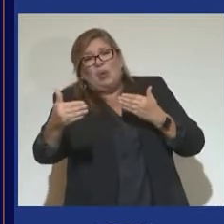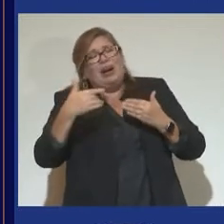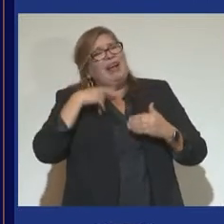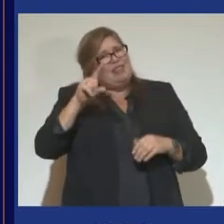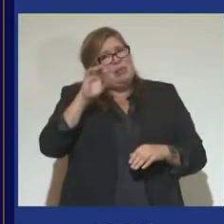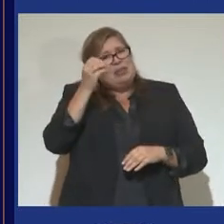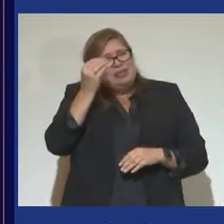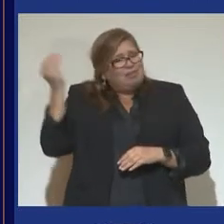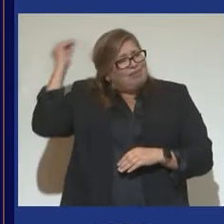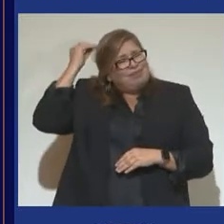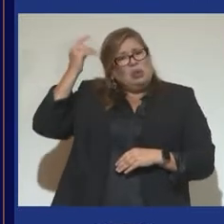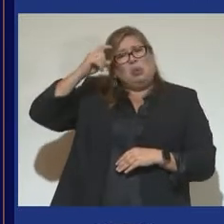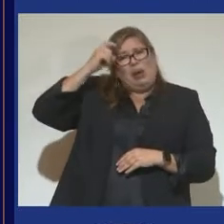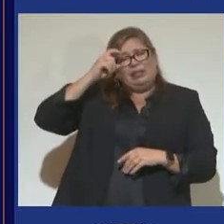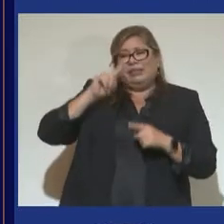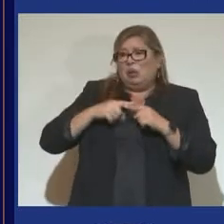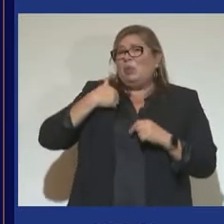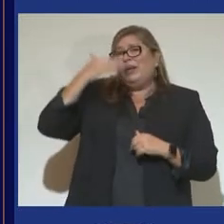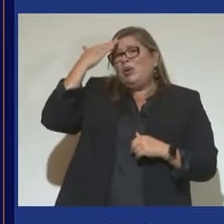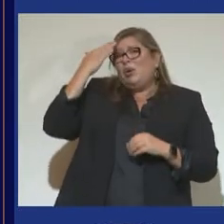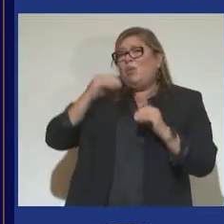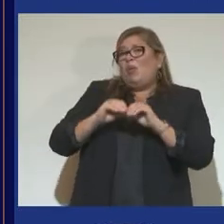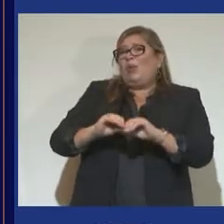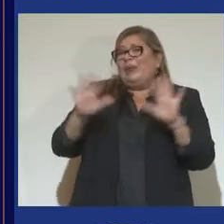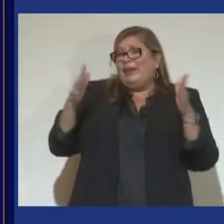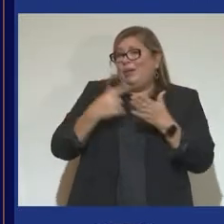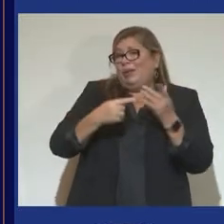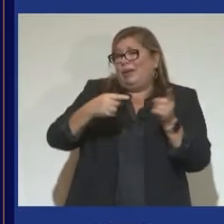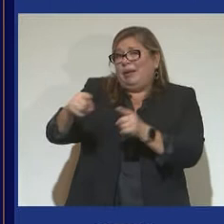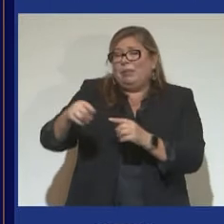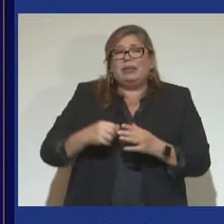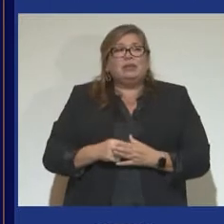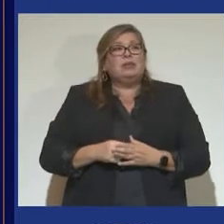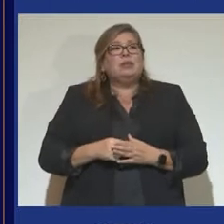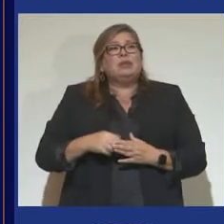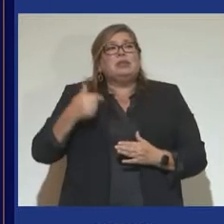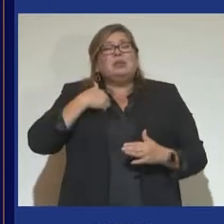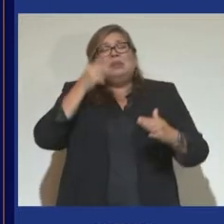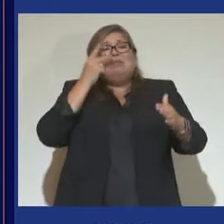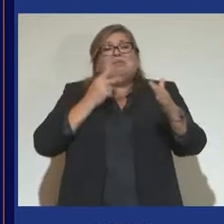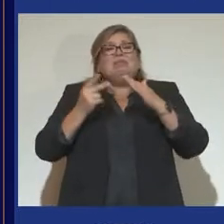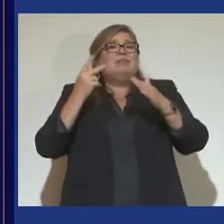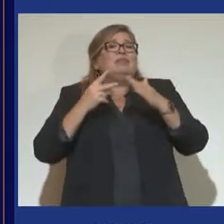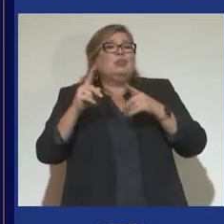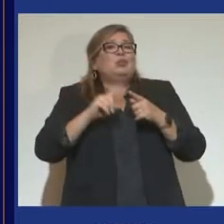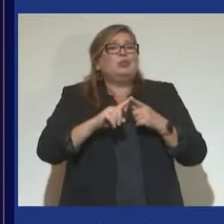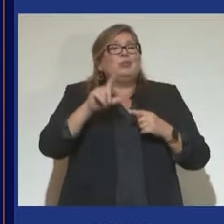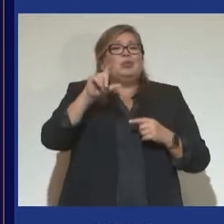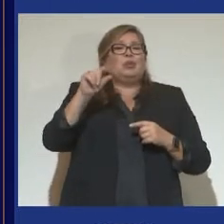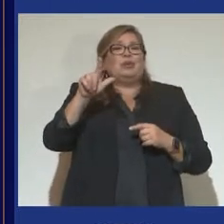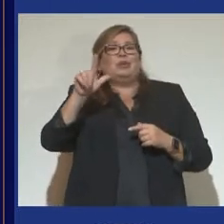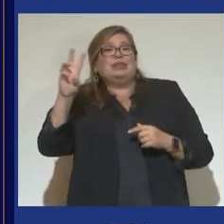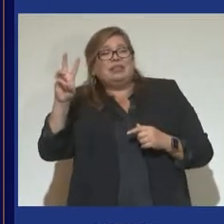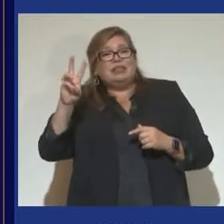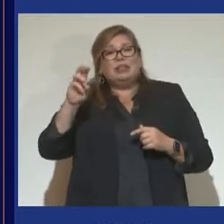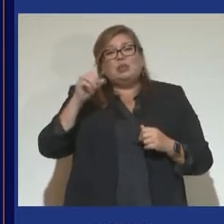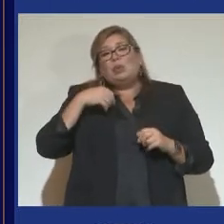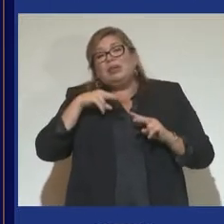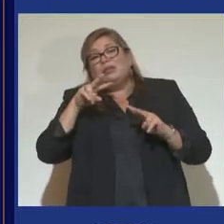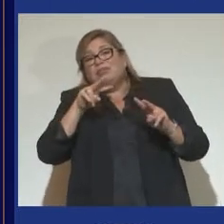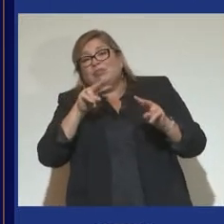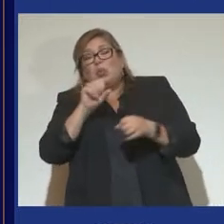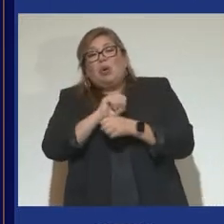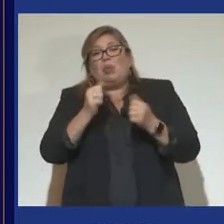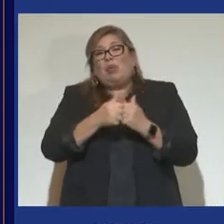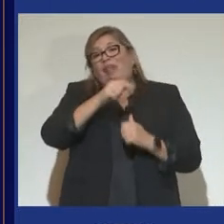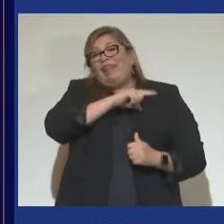y estoy consciente de eso y quiero tener más claridad de modo que tenemos un arquitecto tenemos hasta el 26 hay que resolver algo trabajar con la